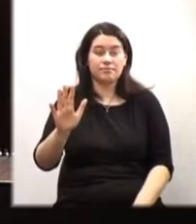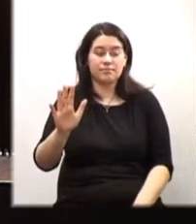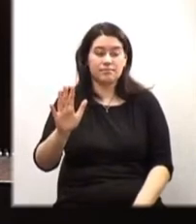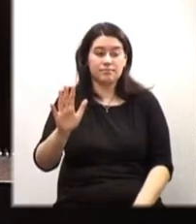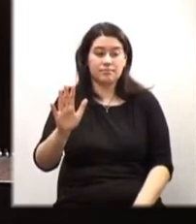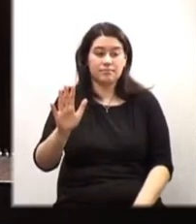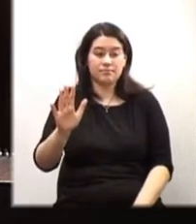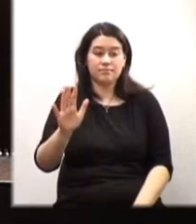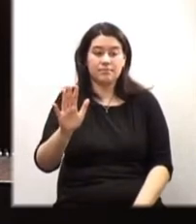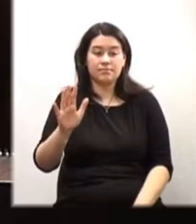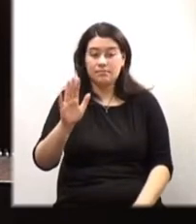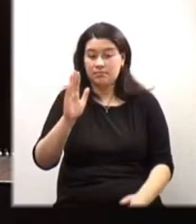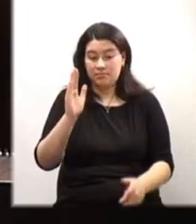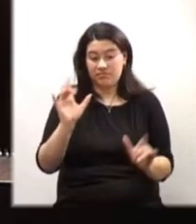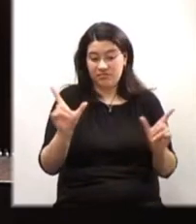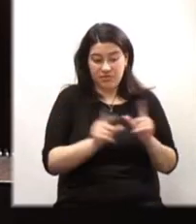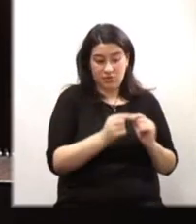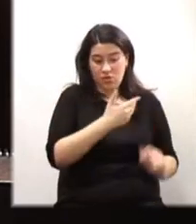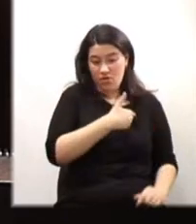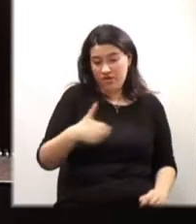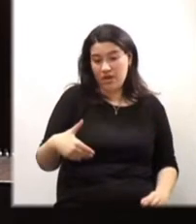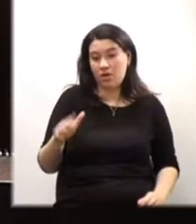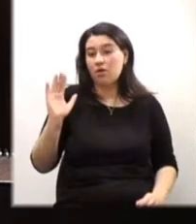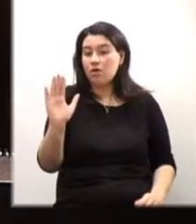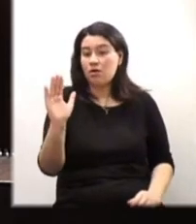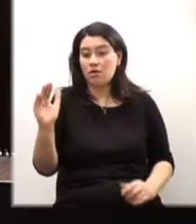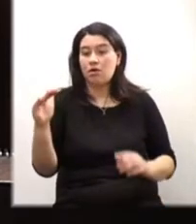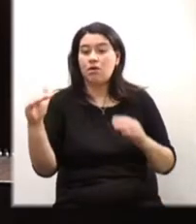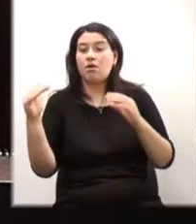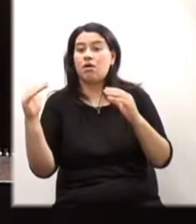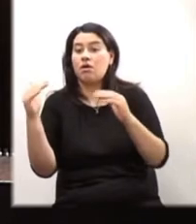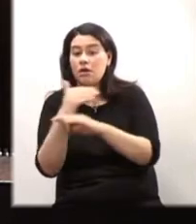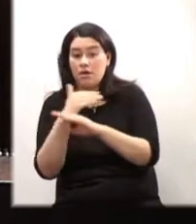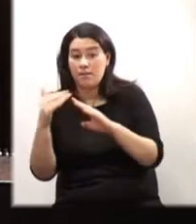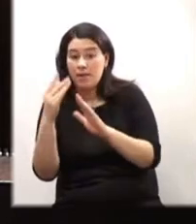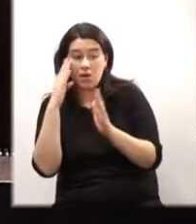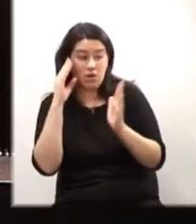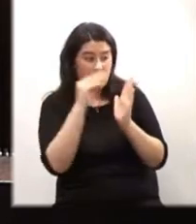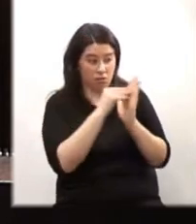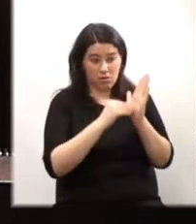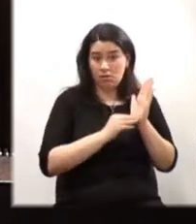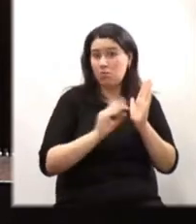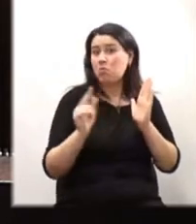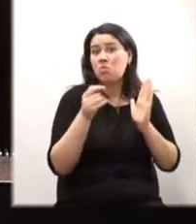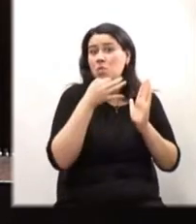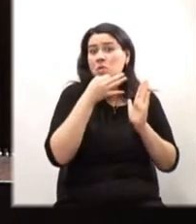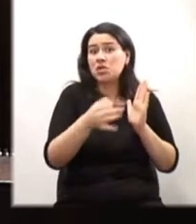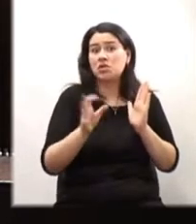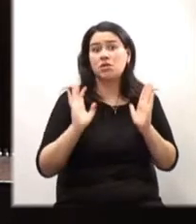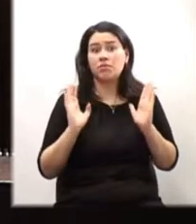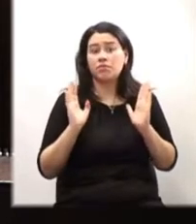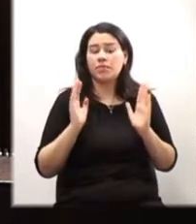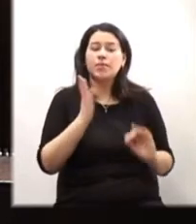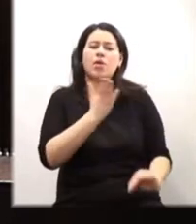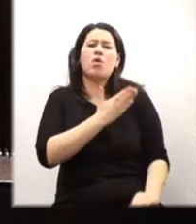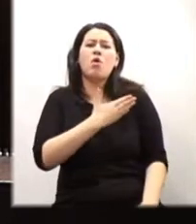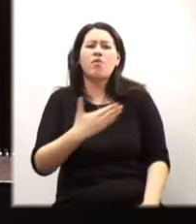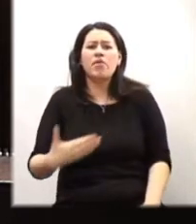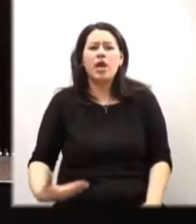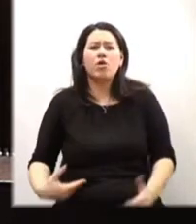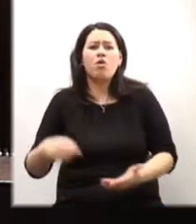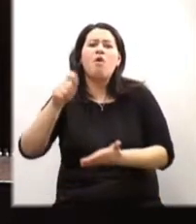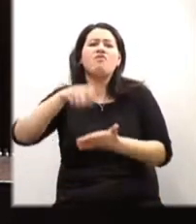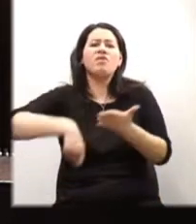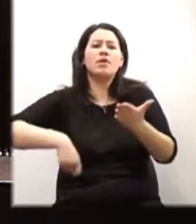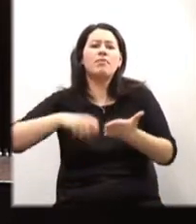que van a quedar al final del gobierno en la corporación vial, y eso no está reflejado en los números fiscales. A pesar de que el gobierno